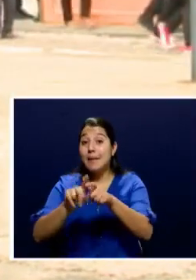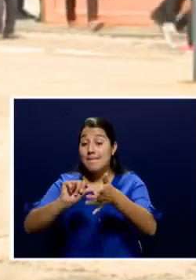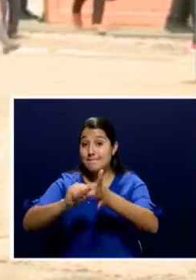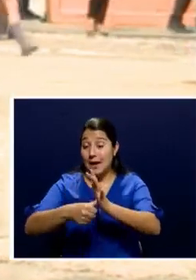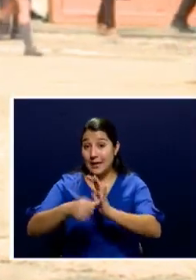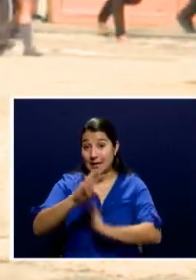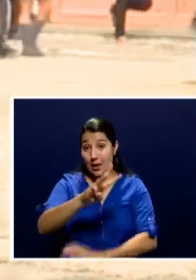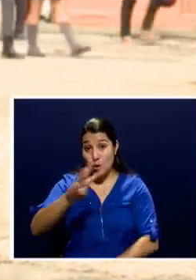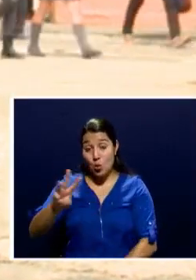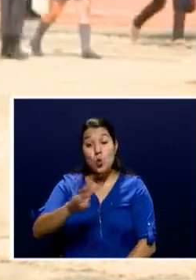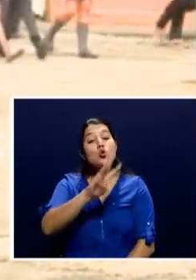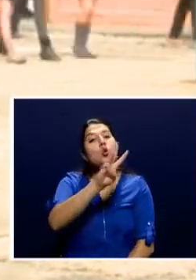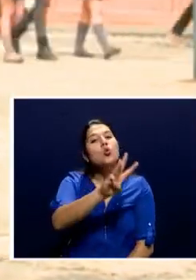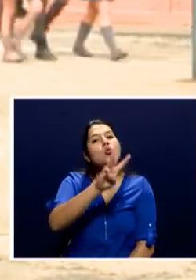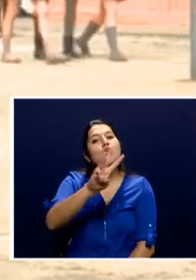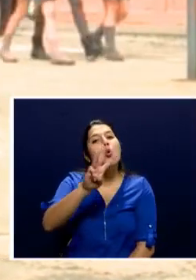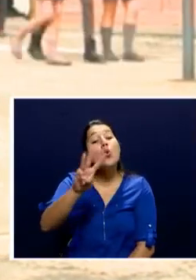web